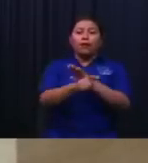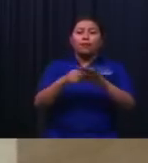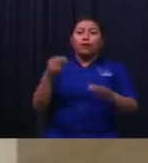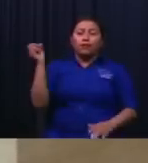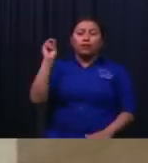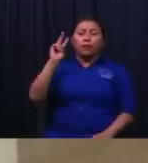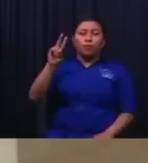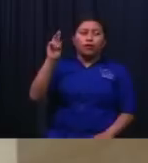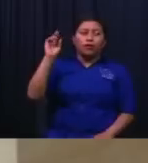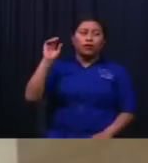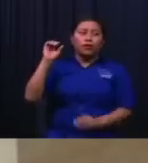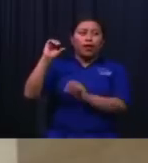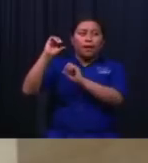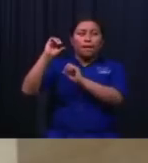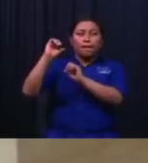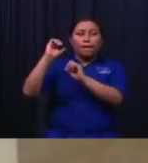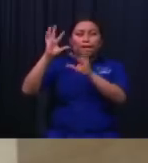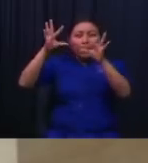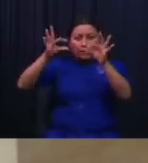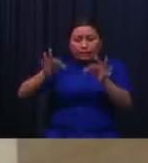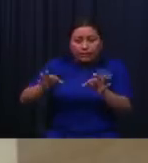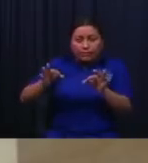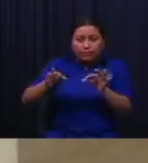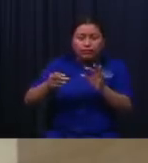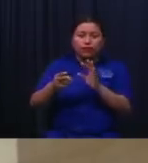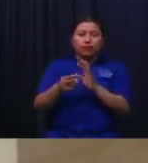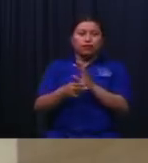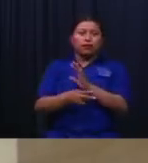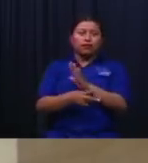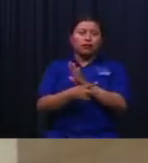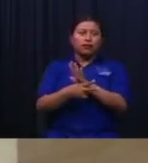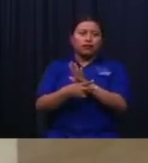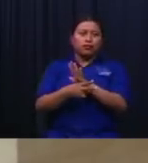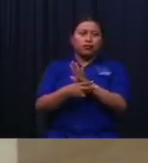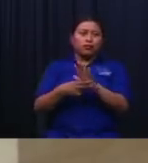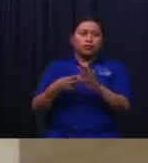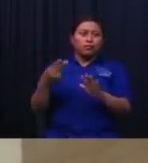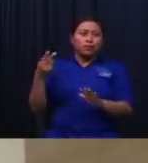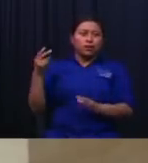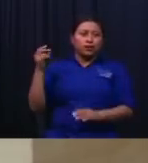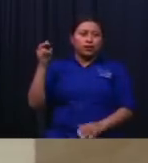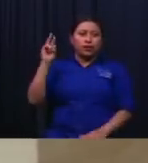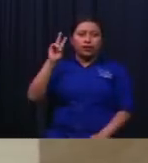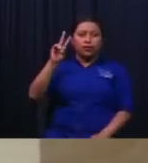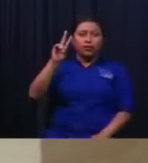y 1 Samuel 25:17. Y yo leo el de abajo.